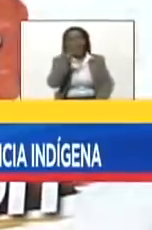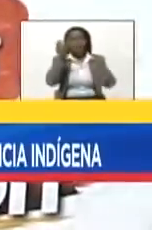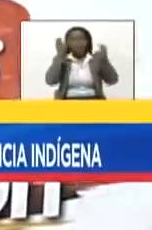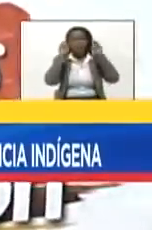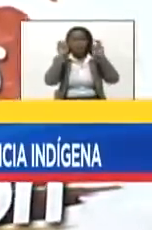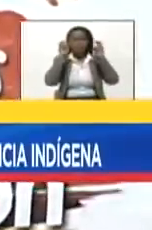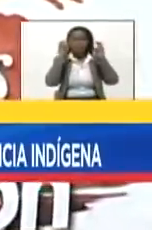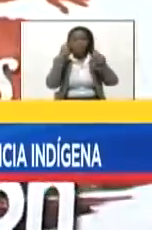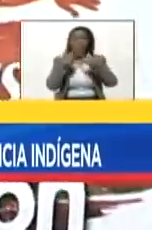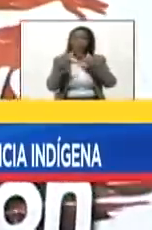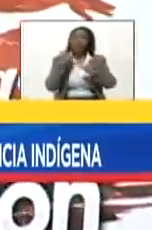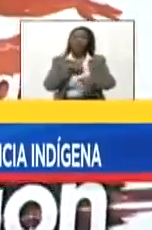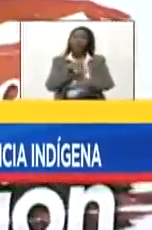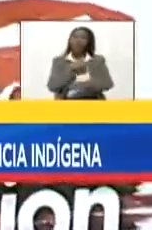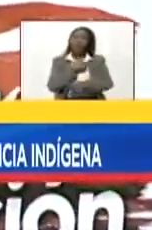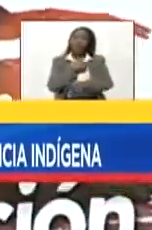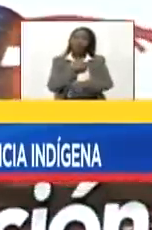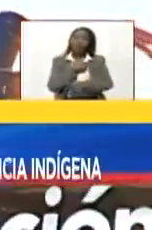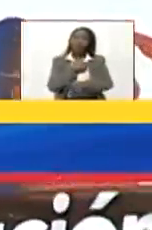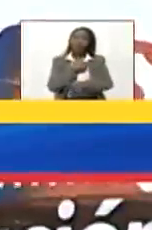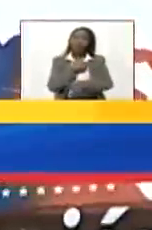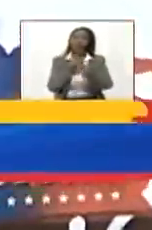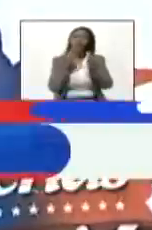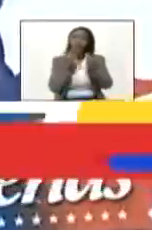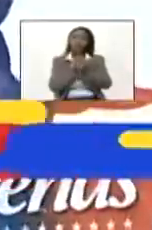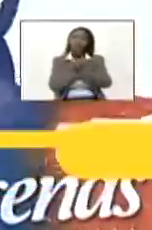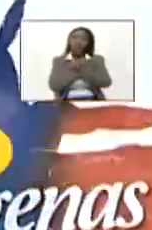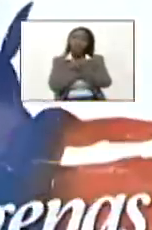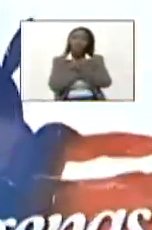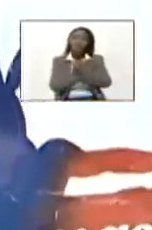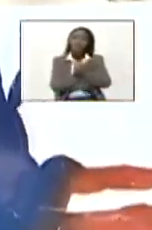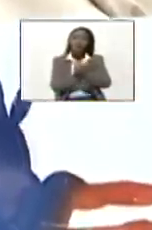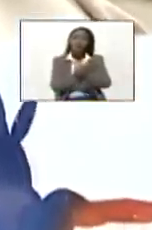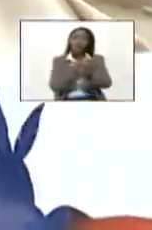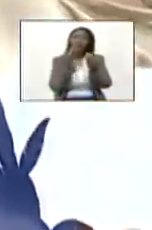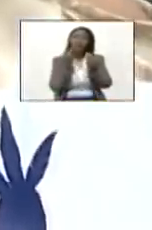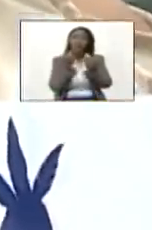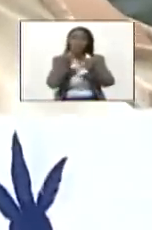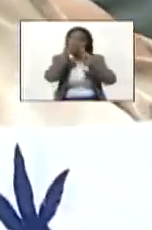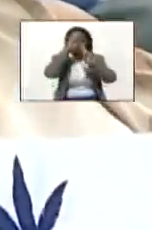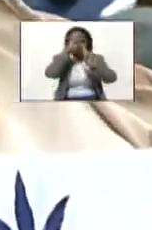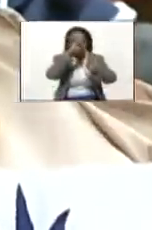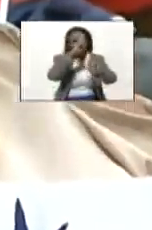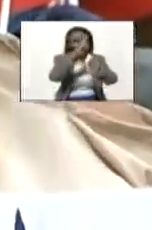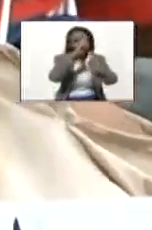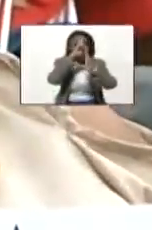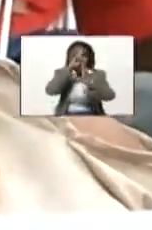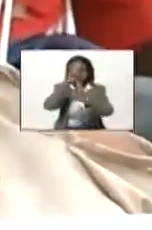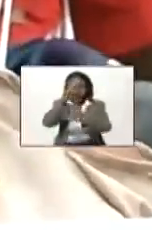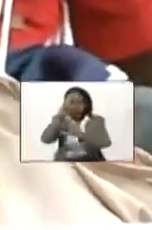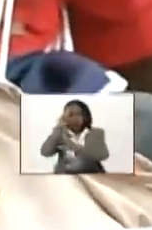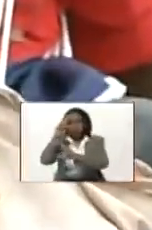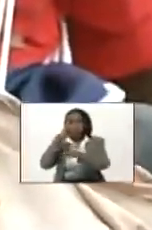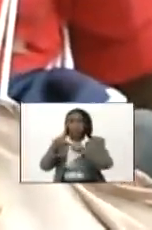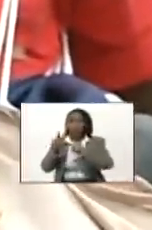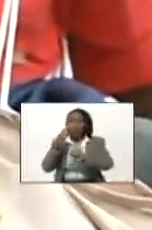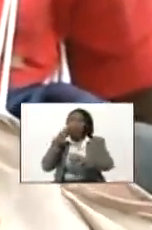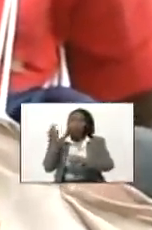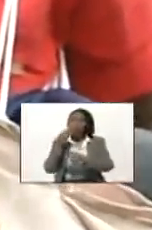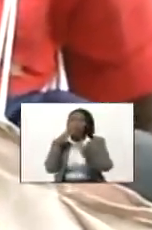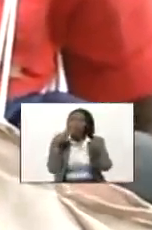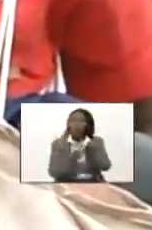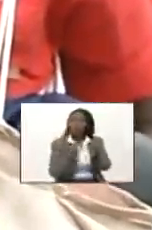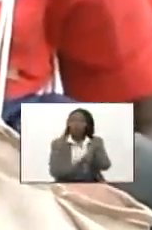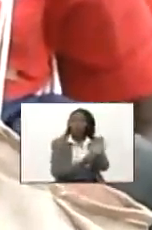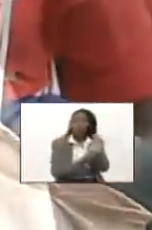materia, pero nosotros con mucho amor, con mucho respeto, pero con la verdad,